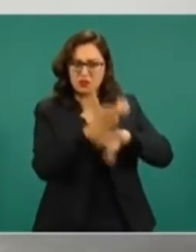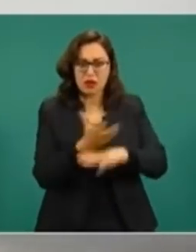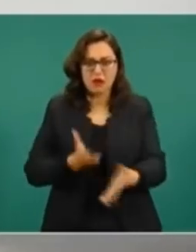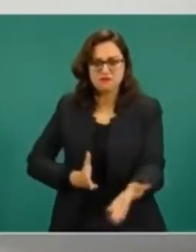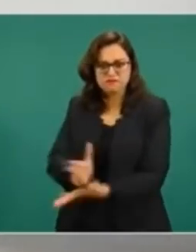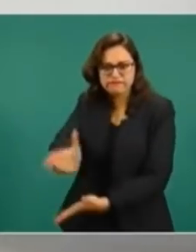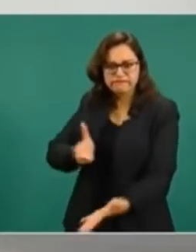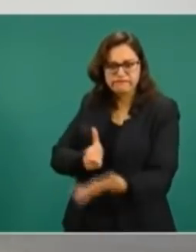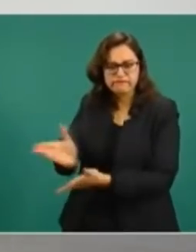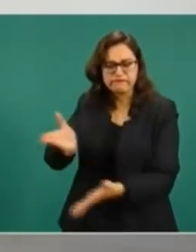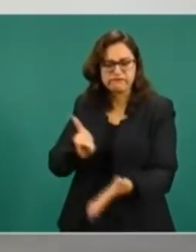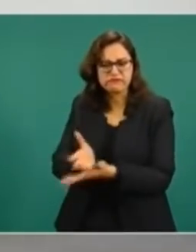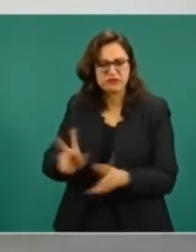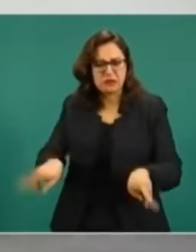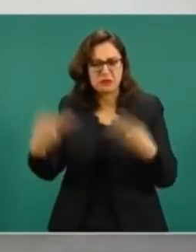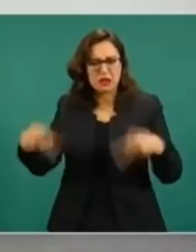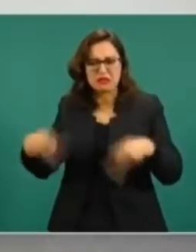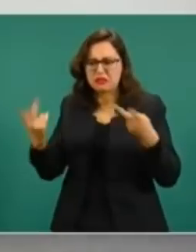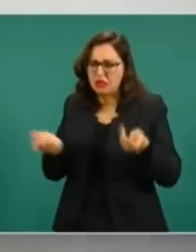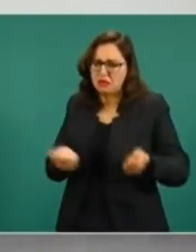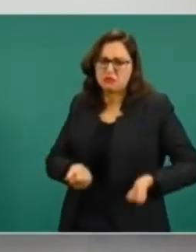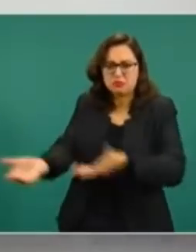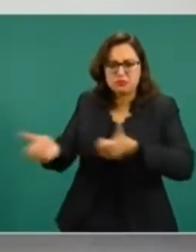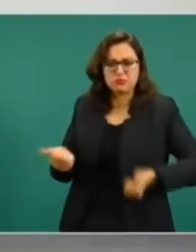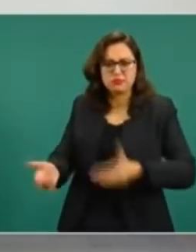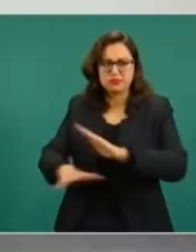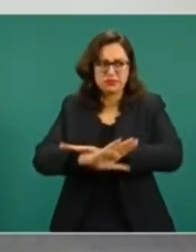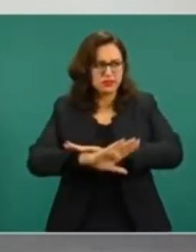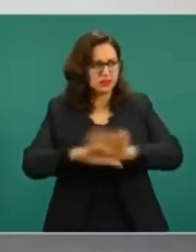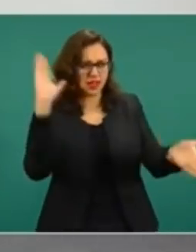de la venta de las armas.